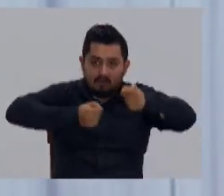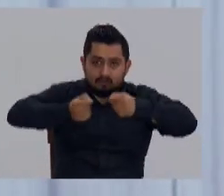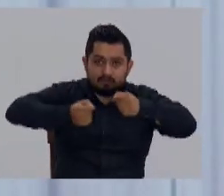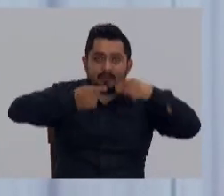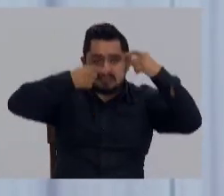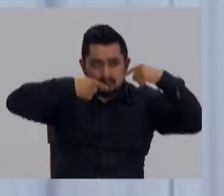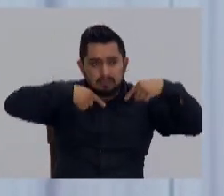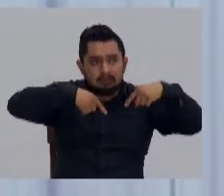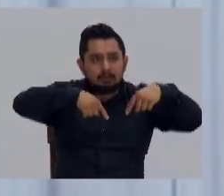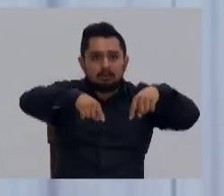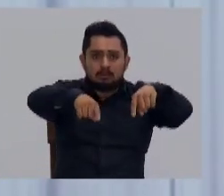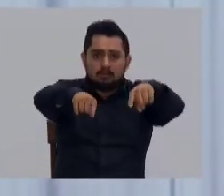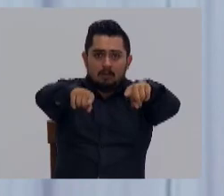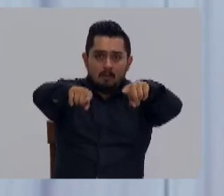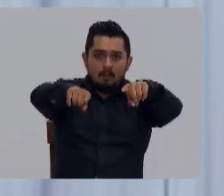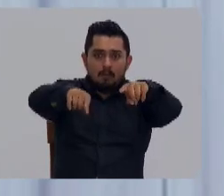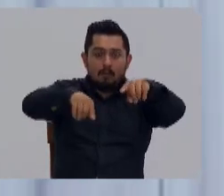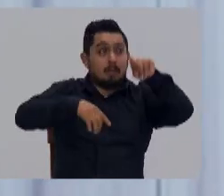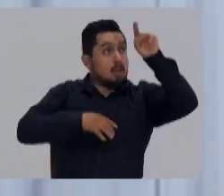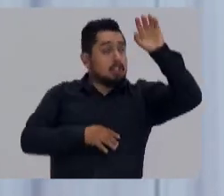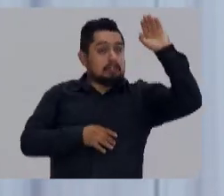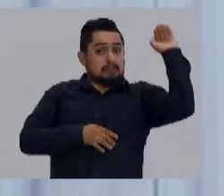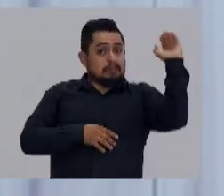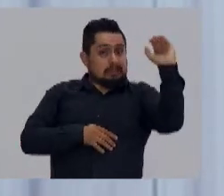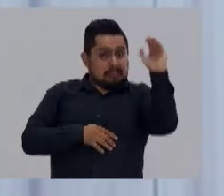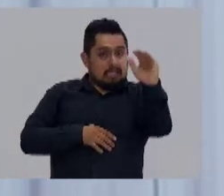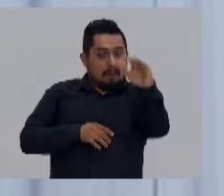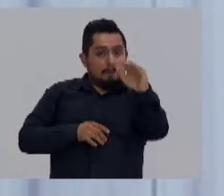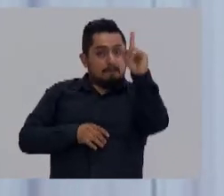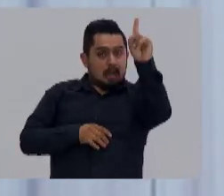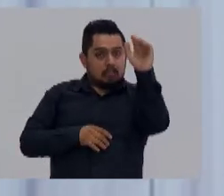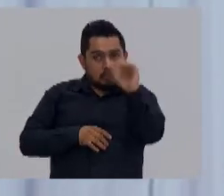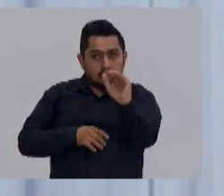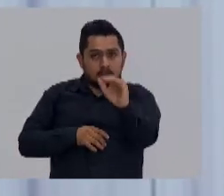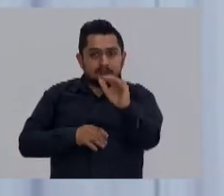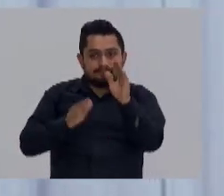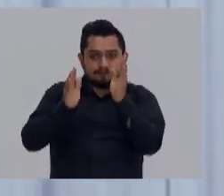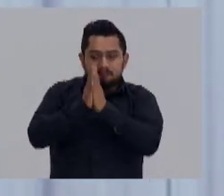eternamente. Los llamados de Dios, dile un fuerte aplauso al Señor. Padre Celestial,